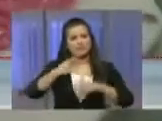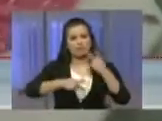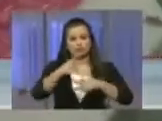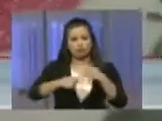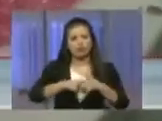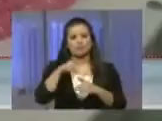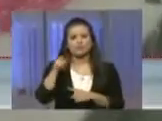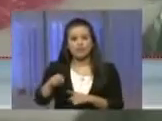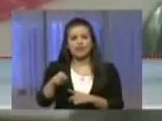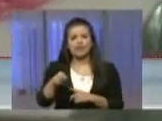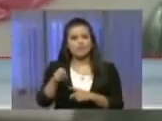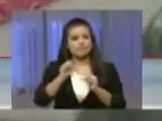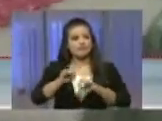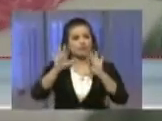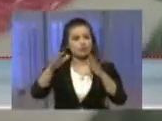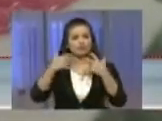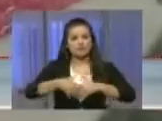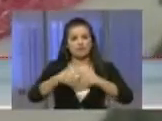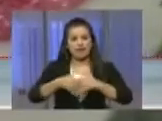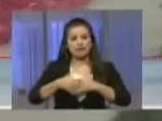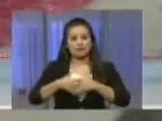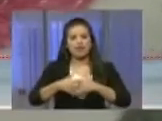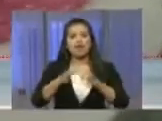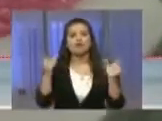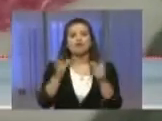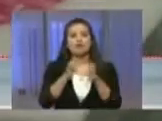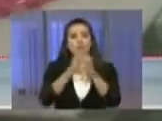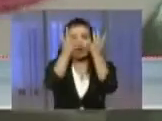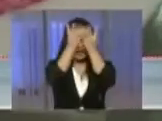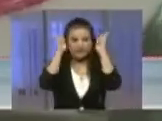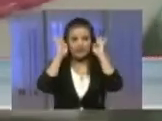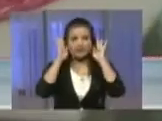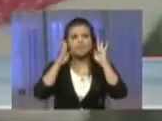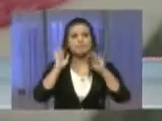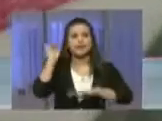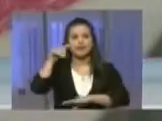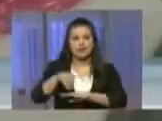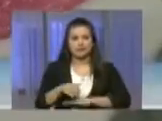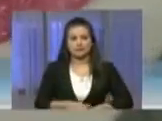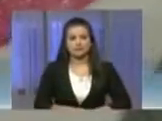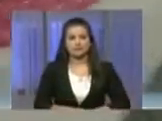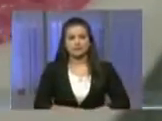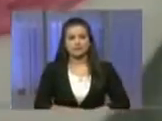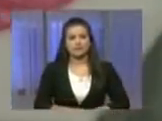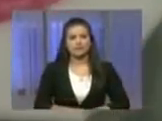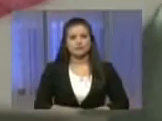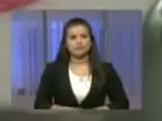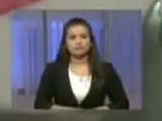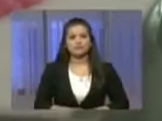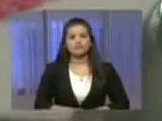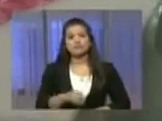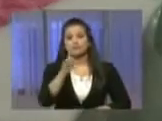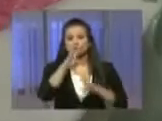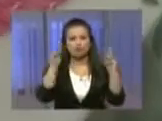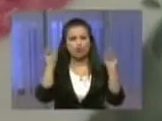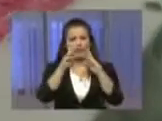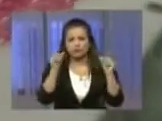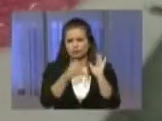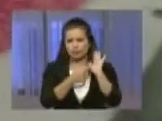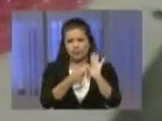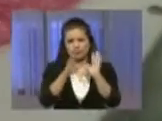esta maravillosa planta cacique maracay algunos datos que hablan por sí solos